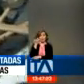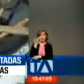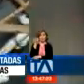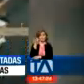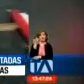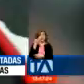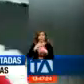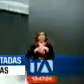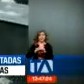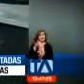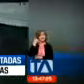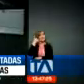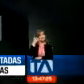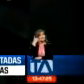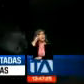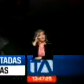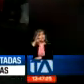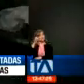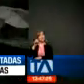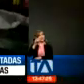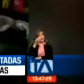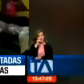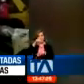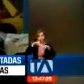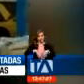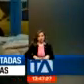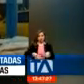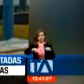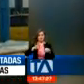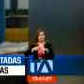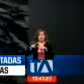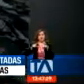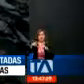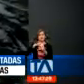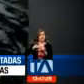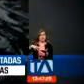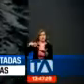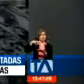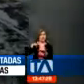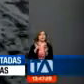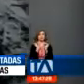recibieron 70 llamadas por acumulación de agua en diferentes partes de la provincia.